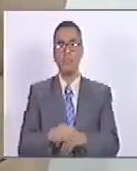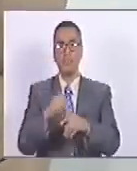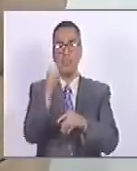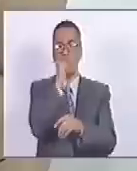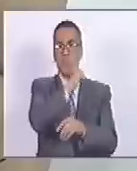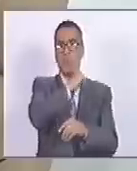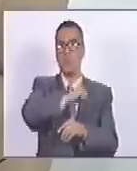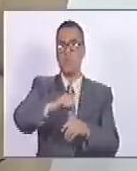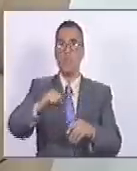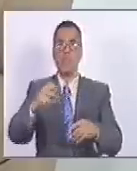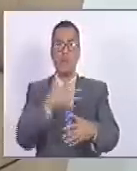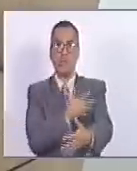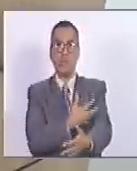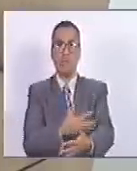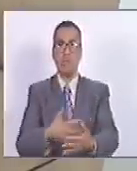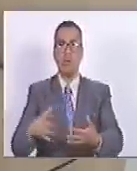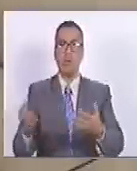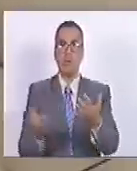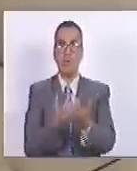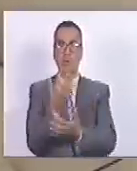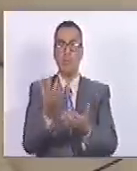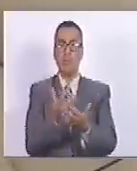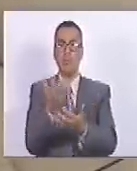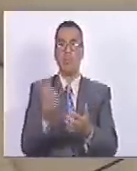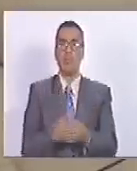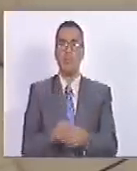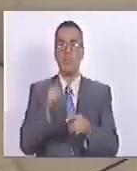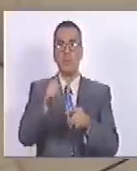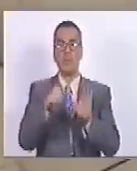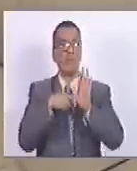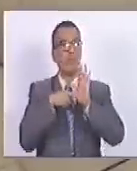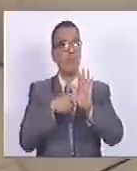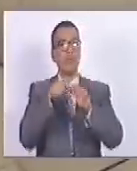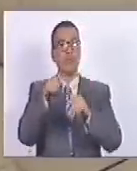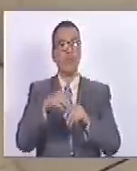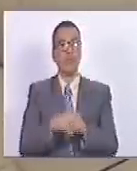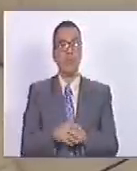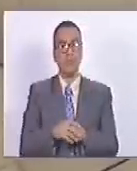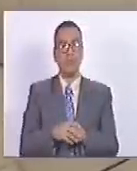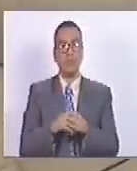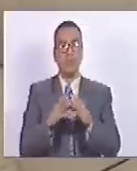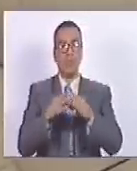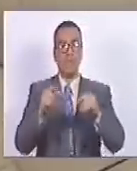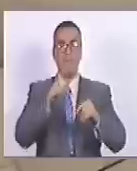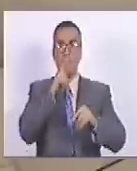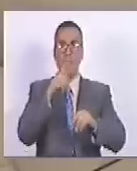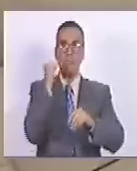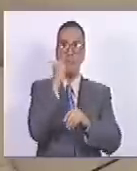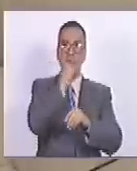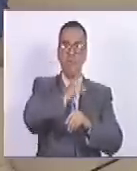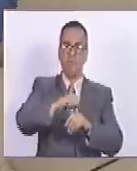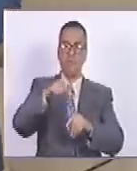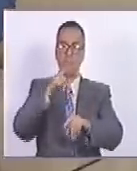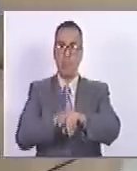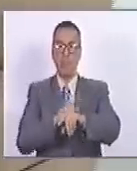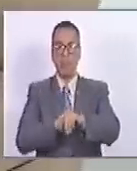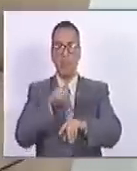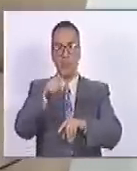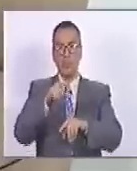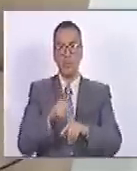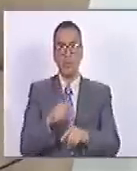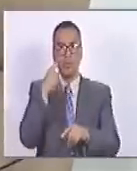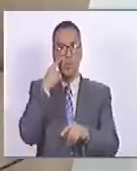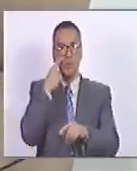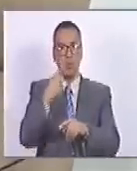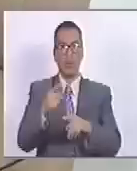asesinados a sangre y fuego, en una muestra de brutal violencia como no se había visto tampoco